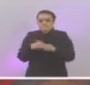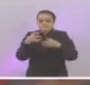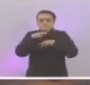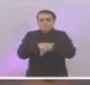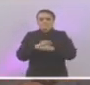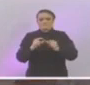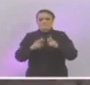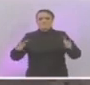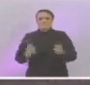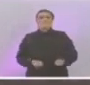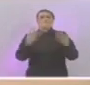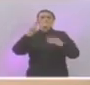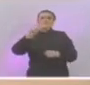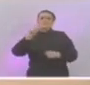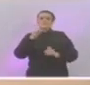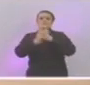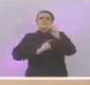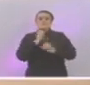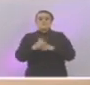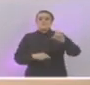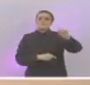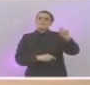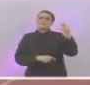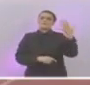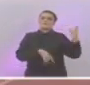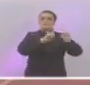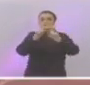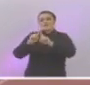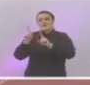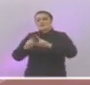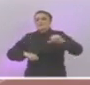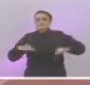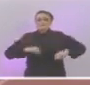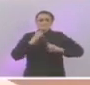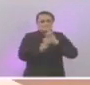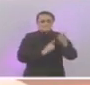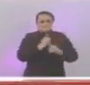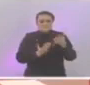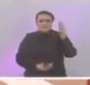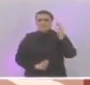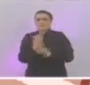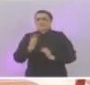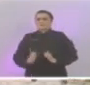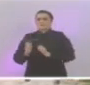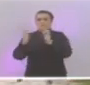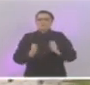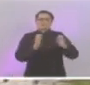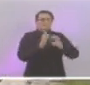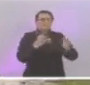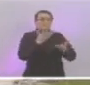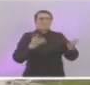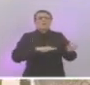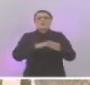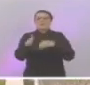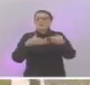desarrollo de casi 80 deportistas en 25 disciplinas. La creación de más infraestructura deportiva, en donde destacan